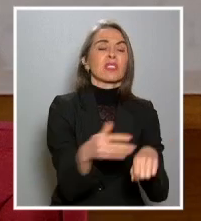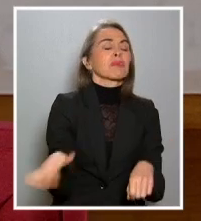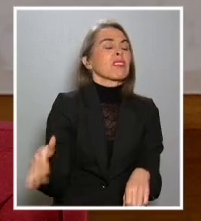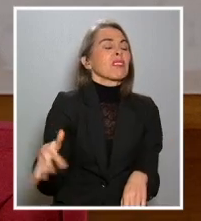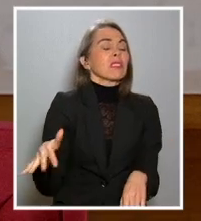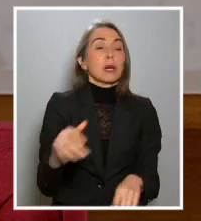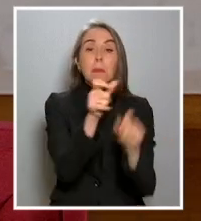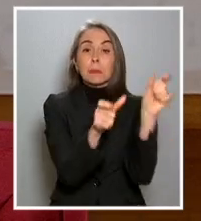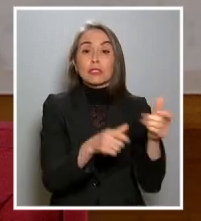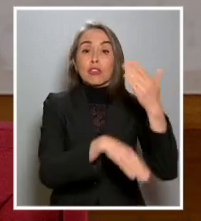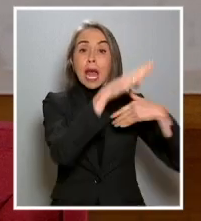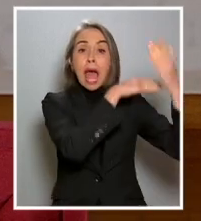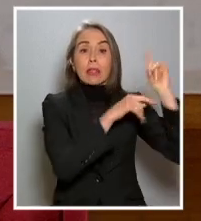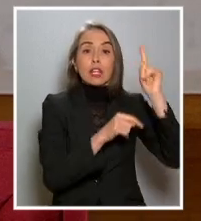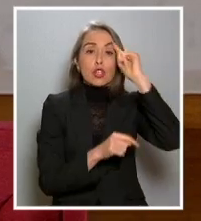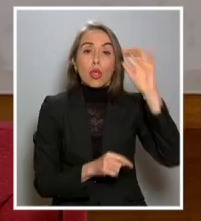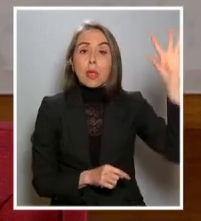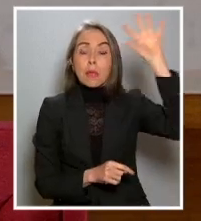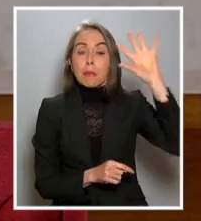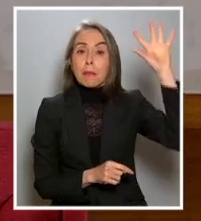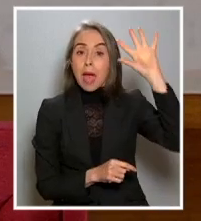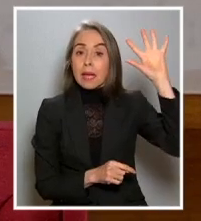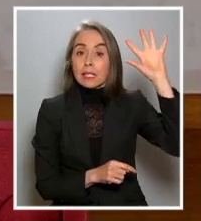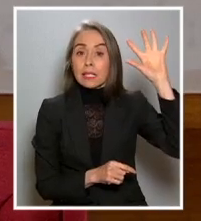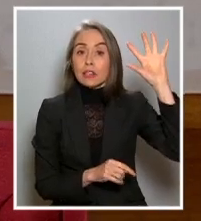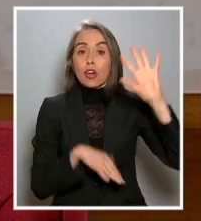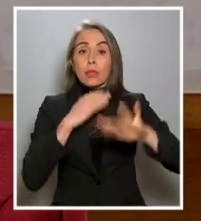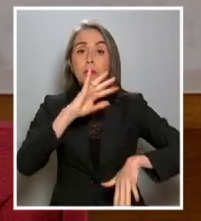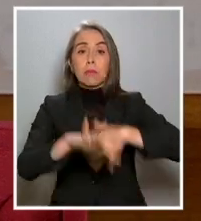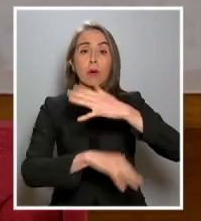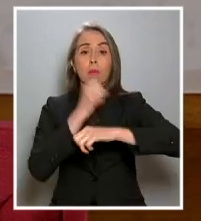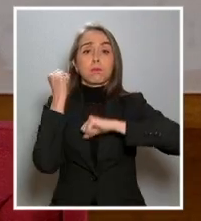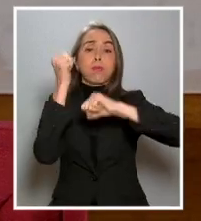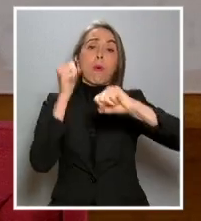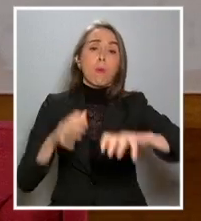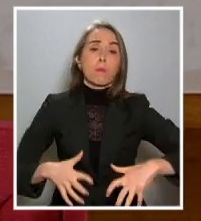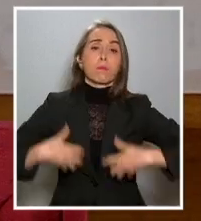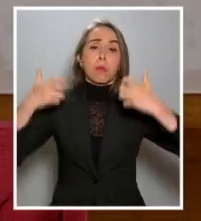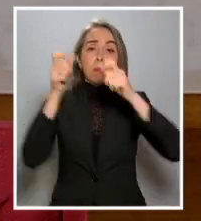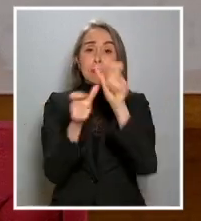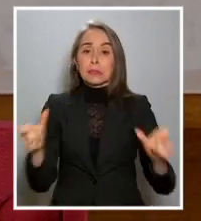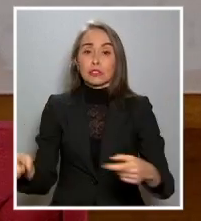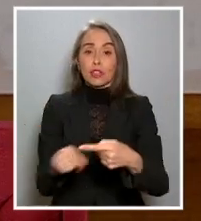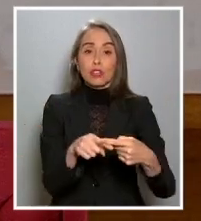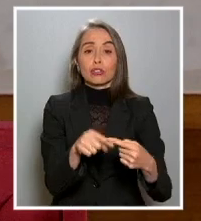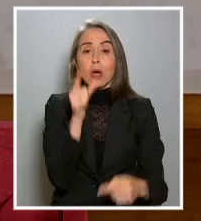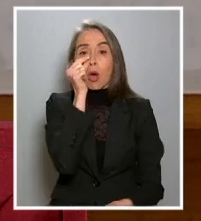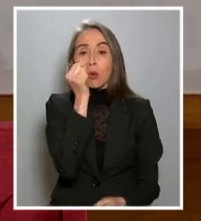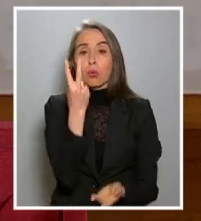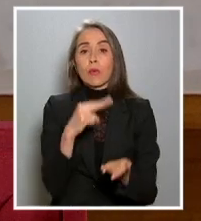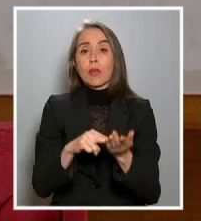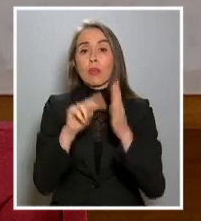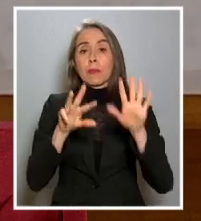Nadie imaginó, sin embargo, que esa explosión social se iba a producir en octubre de